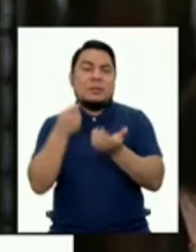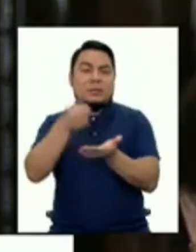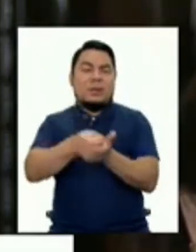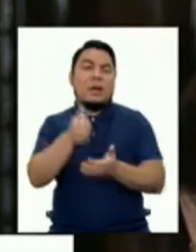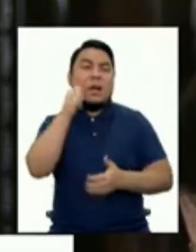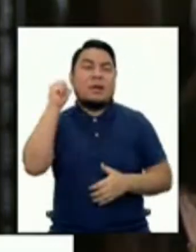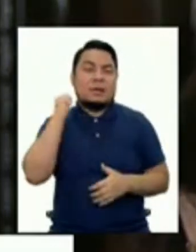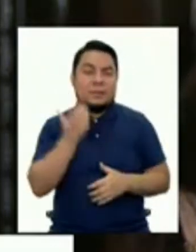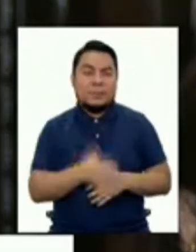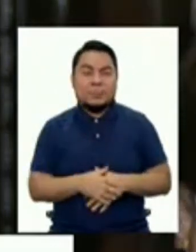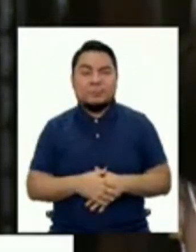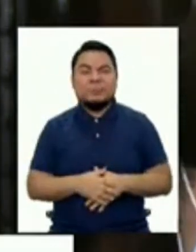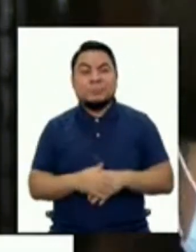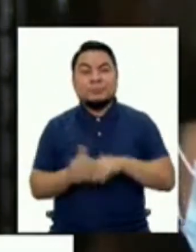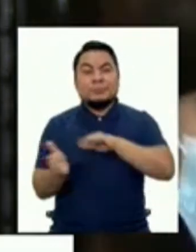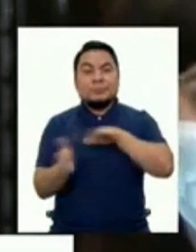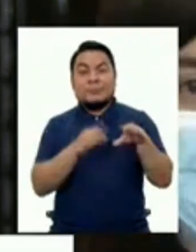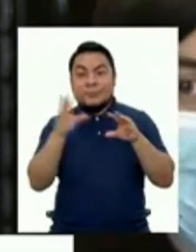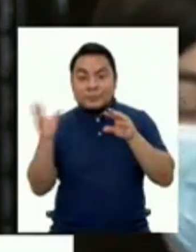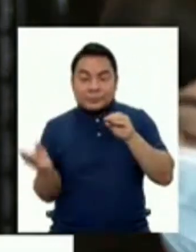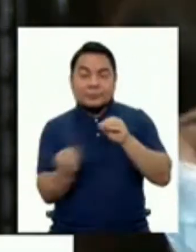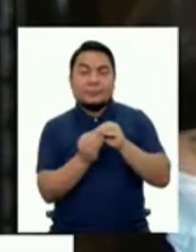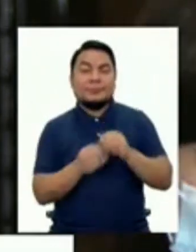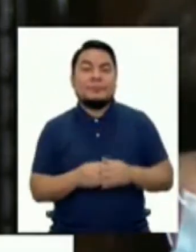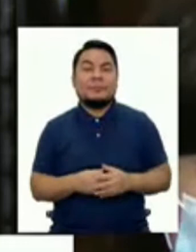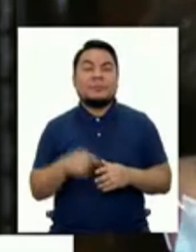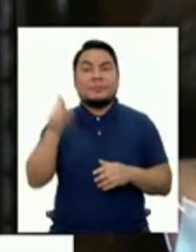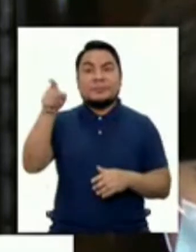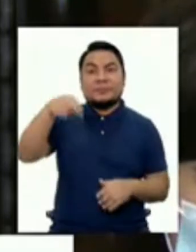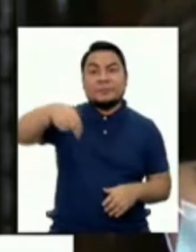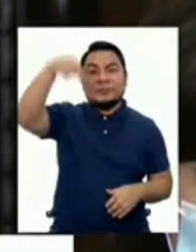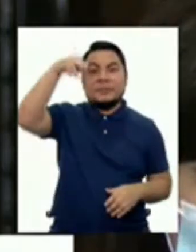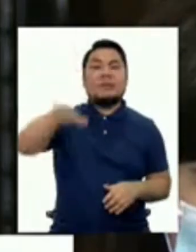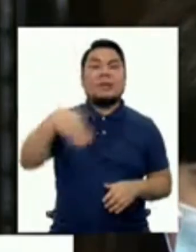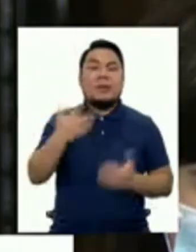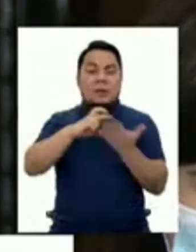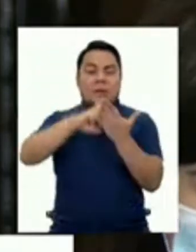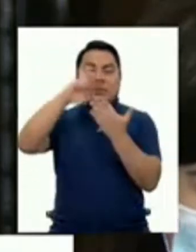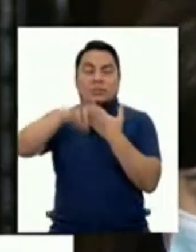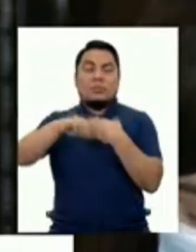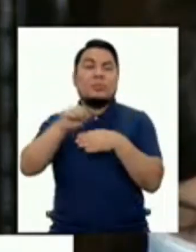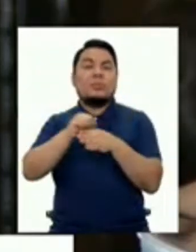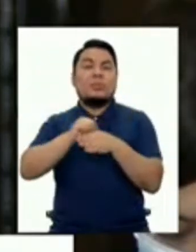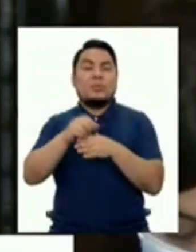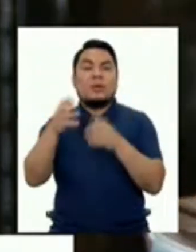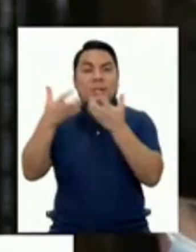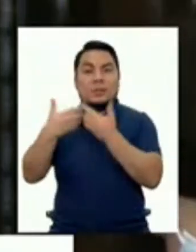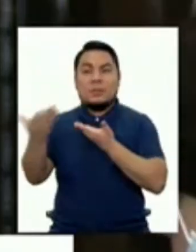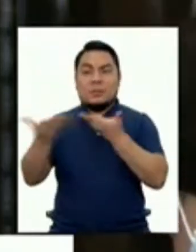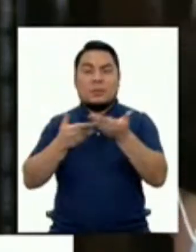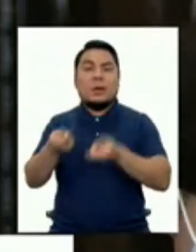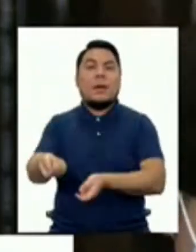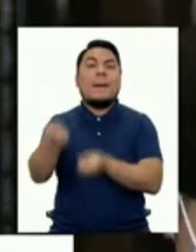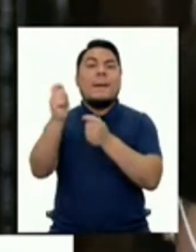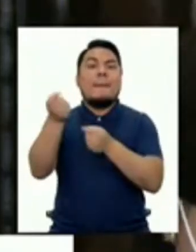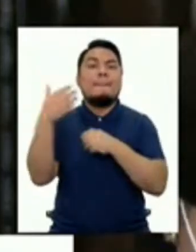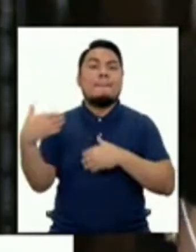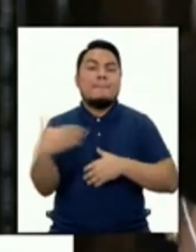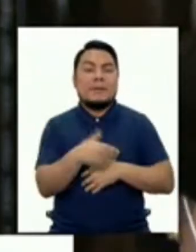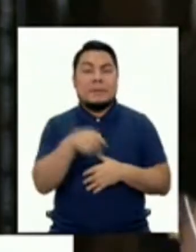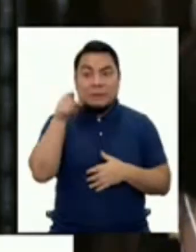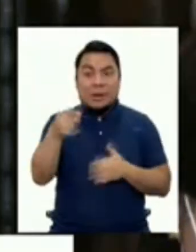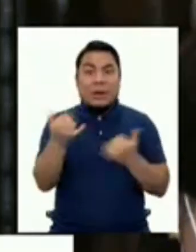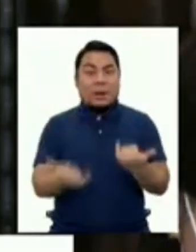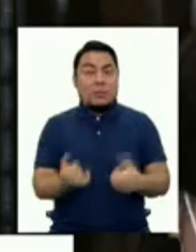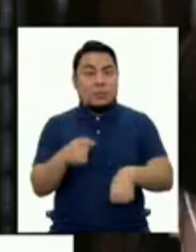ayer se ha dado. Adicionalmente, en el norte existe un proyecto piloto de cooperativas de la pesca artesanal. Ellos en